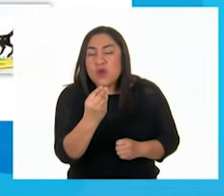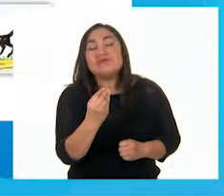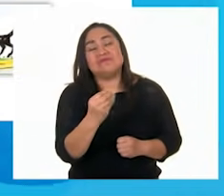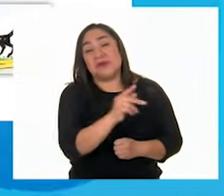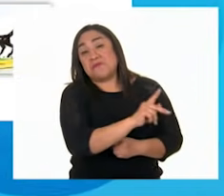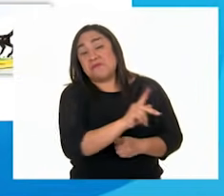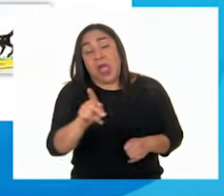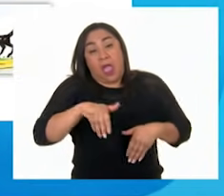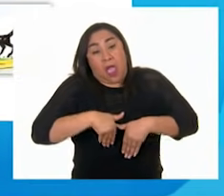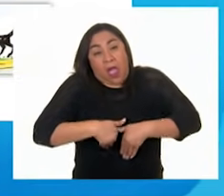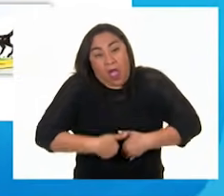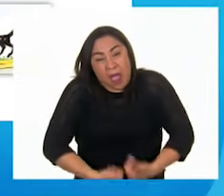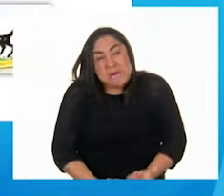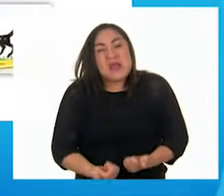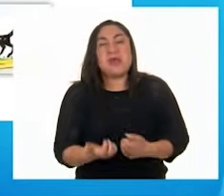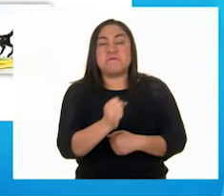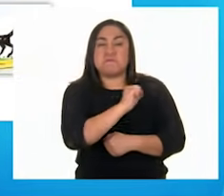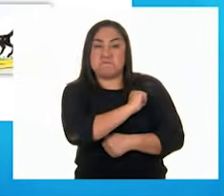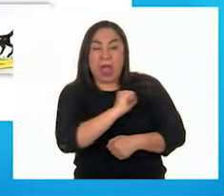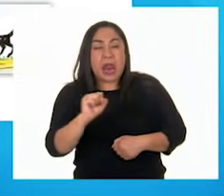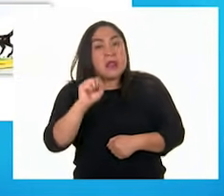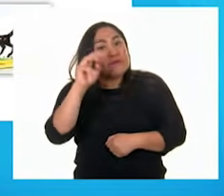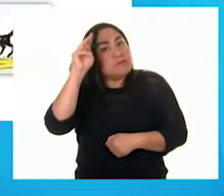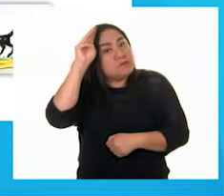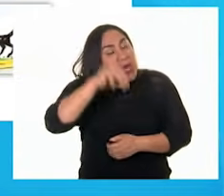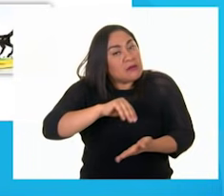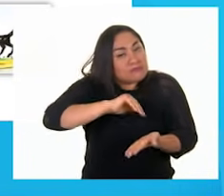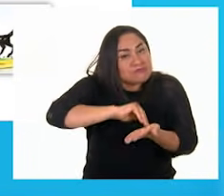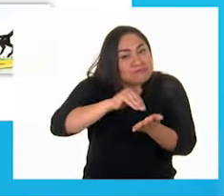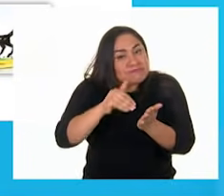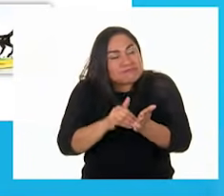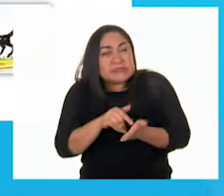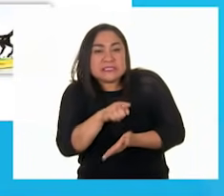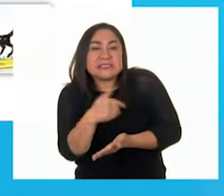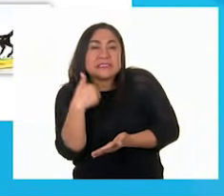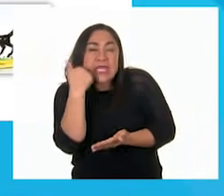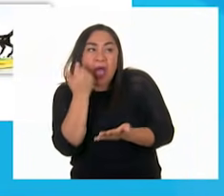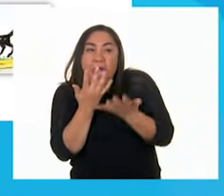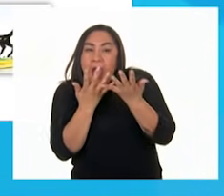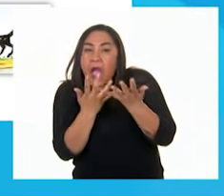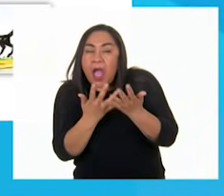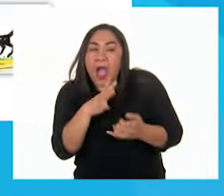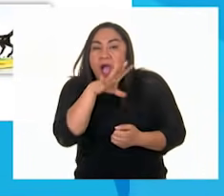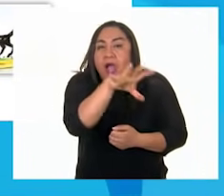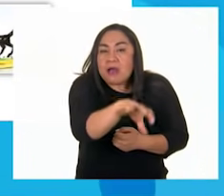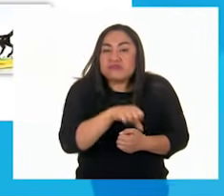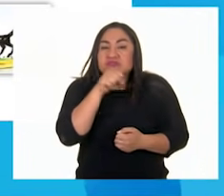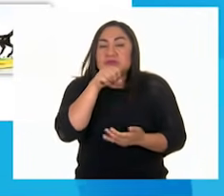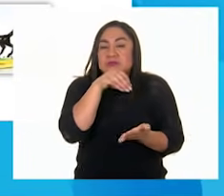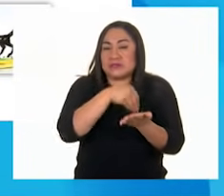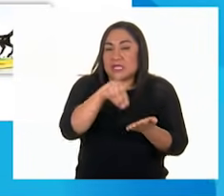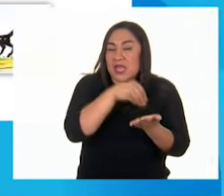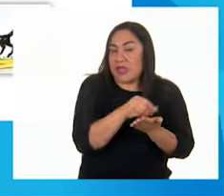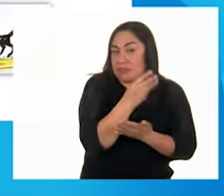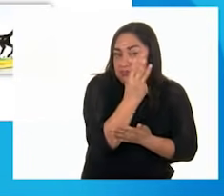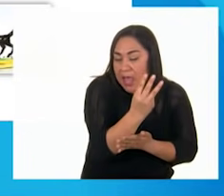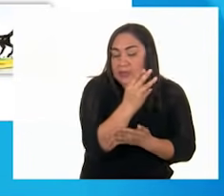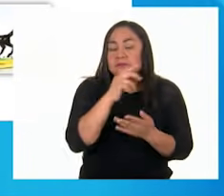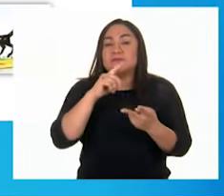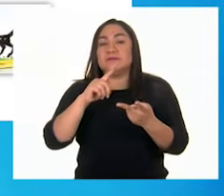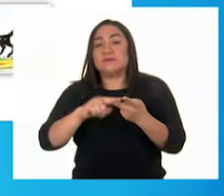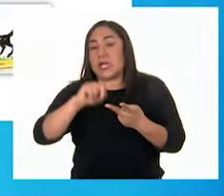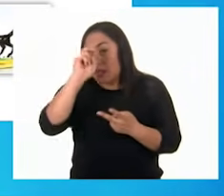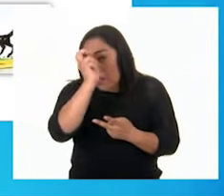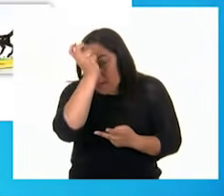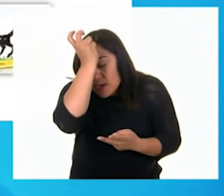y astutos. Tienen la intención de comerse a los tres cerditos, a las cabritas, a